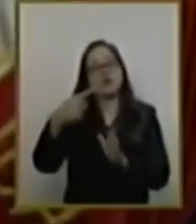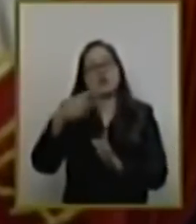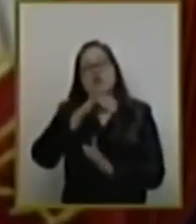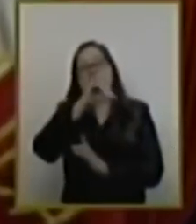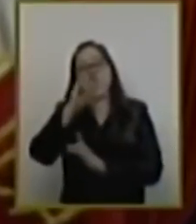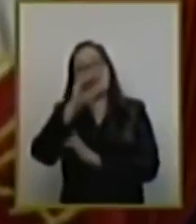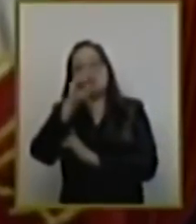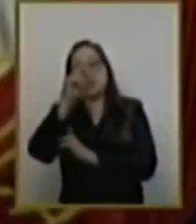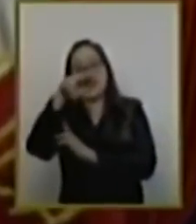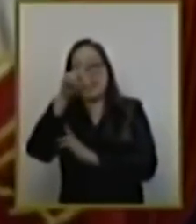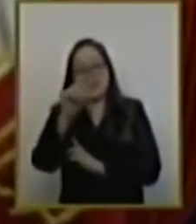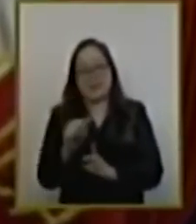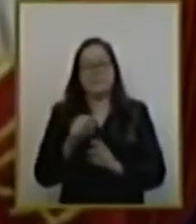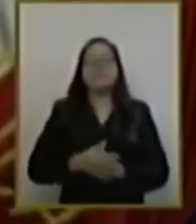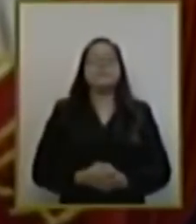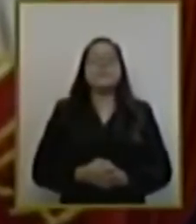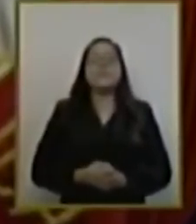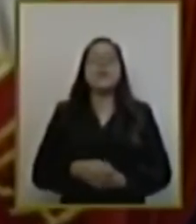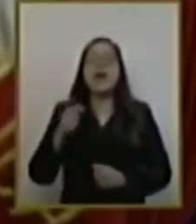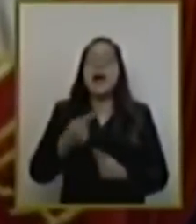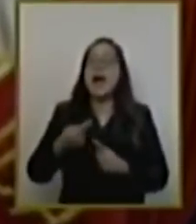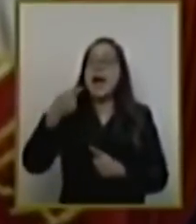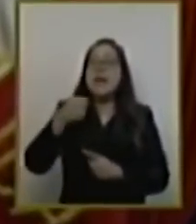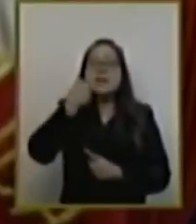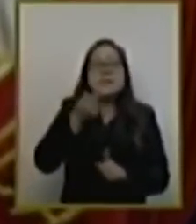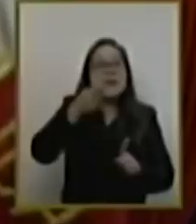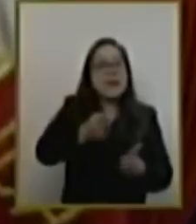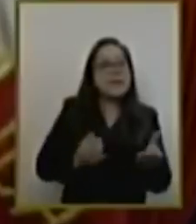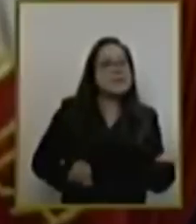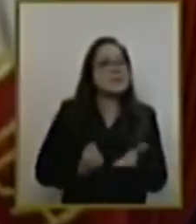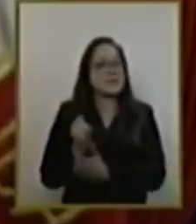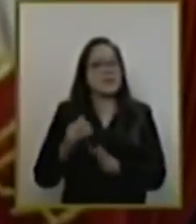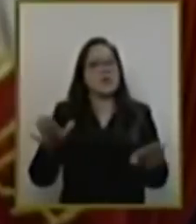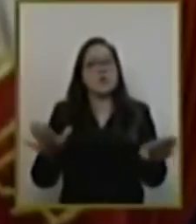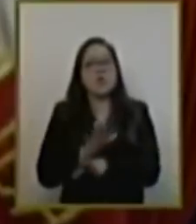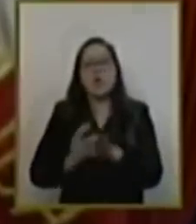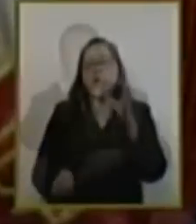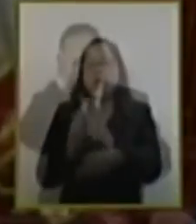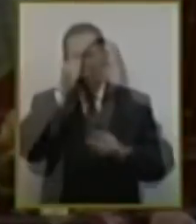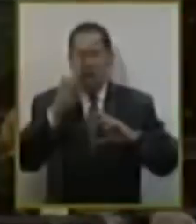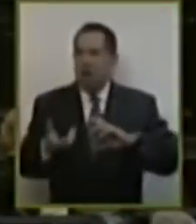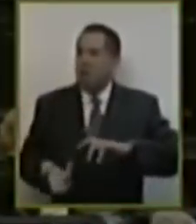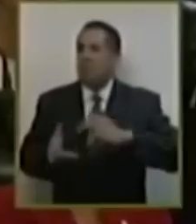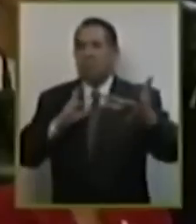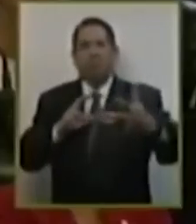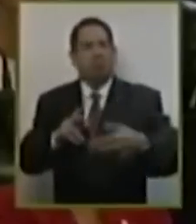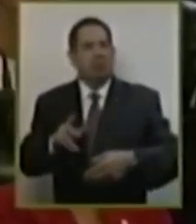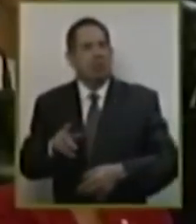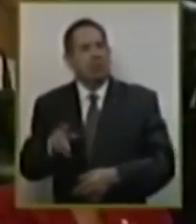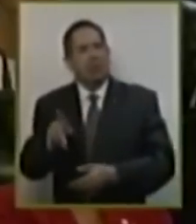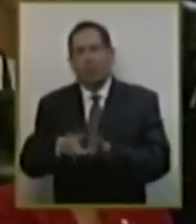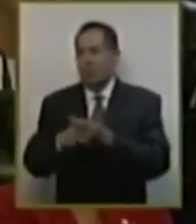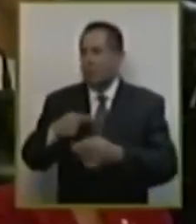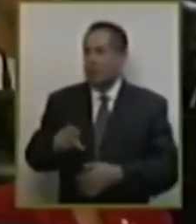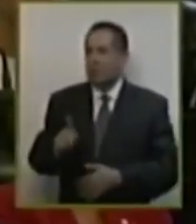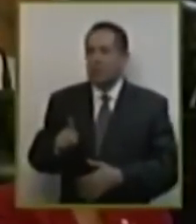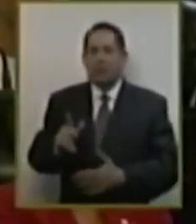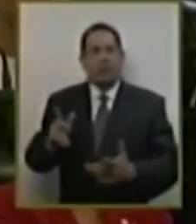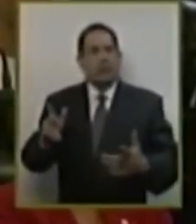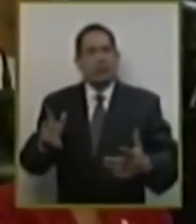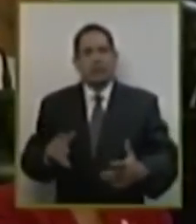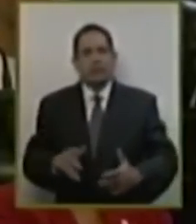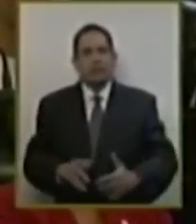Jornada, desde donde un día decidió cambiar la forma de escribir y hacer periodismo en México. Por su parte, el periodista y